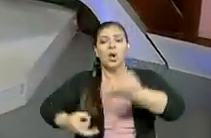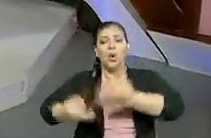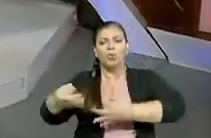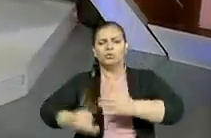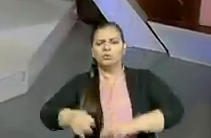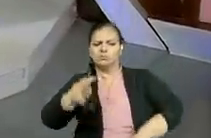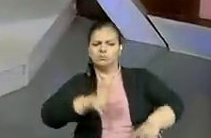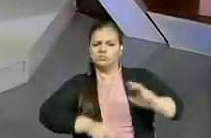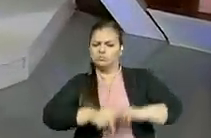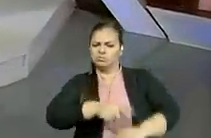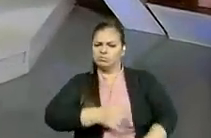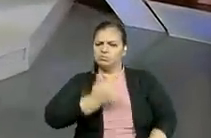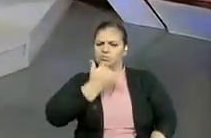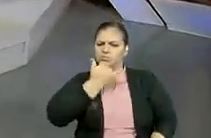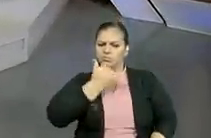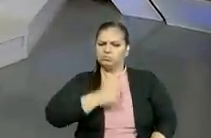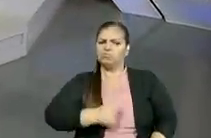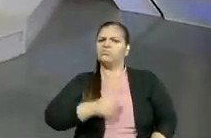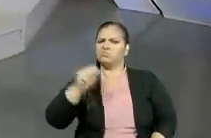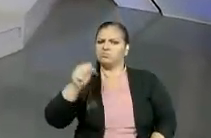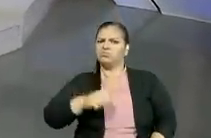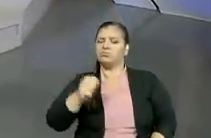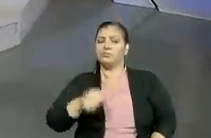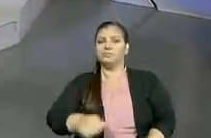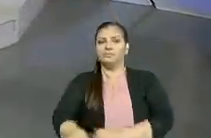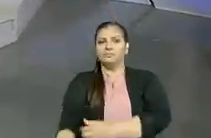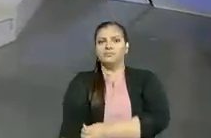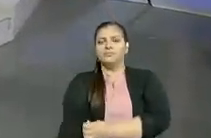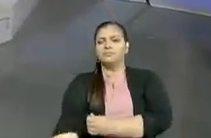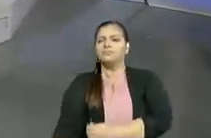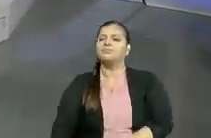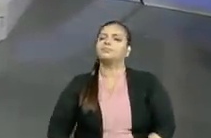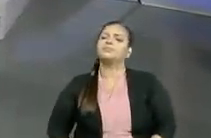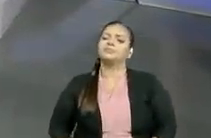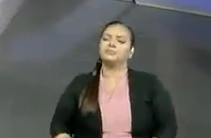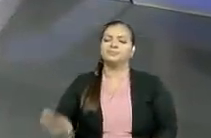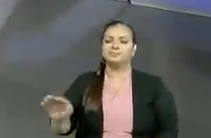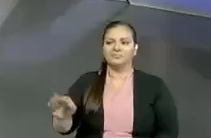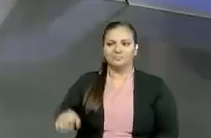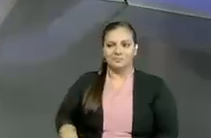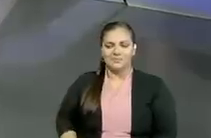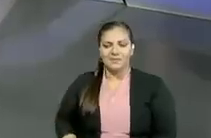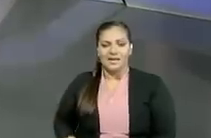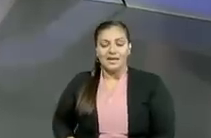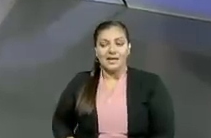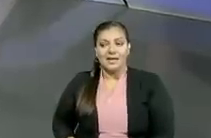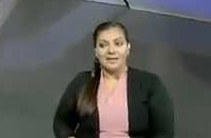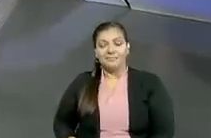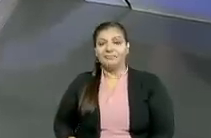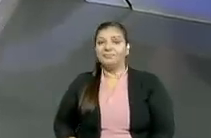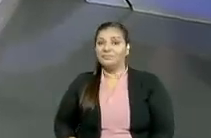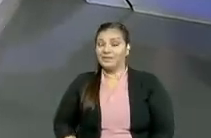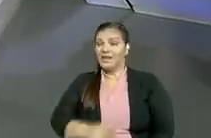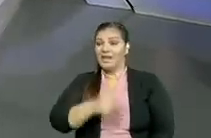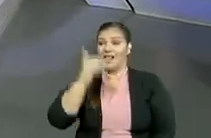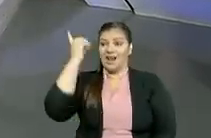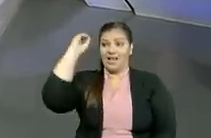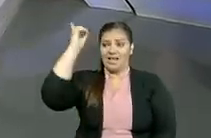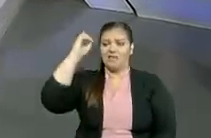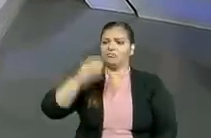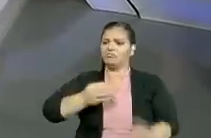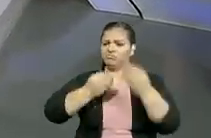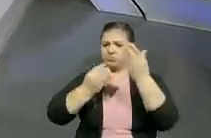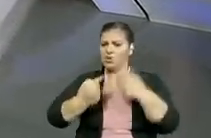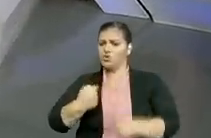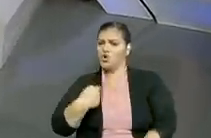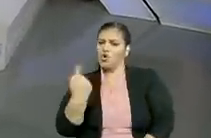Ahora, ella dice que no es la única que averigua o investiga, o sea, persona en estos temas judiciales o de casos como el del caso del señor